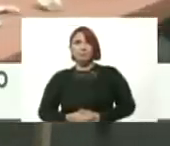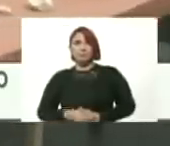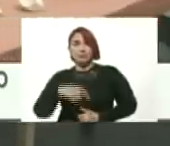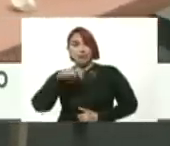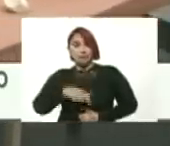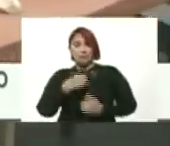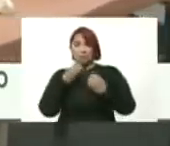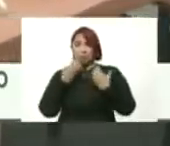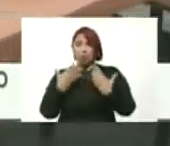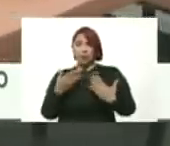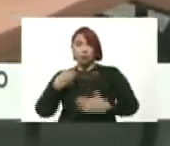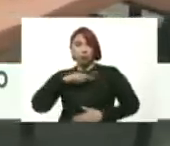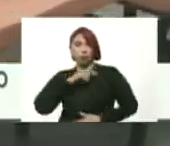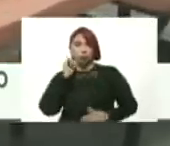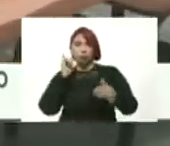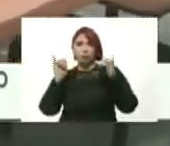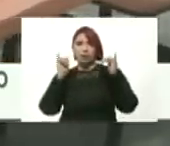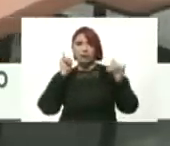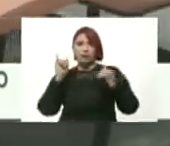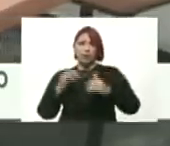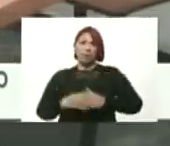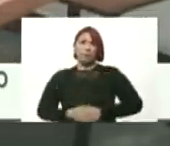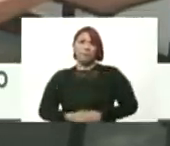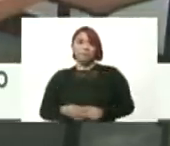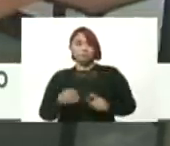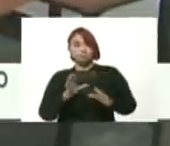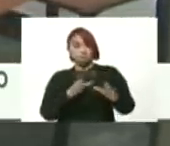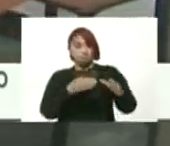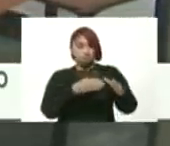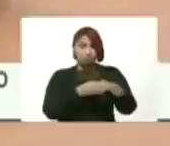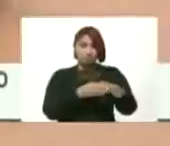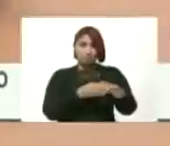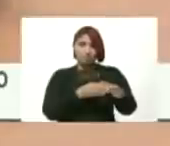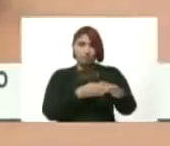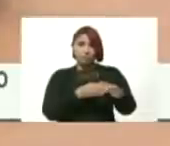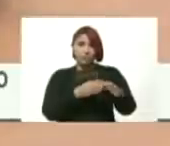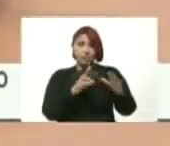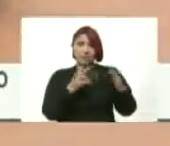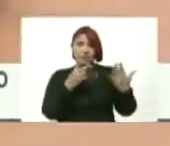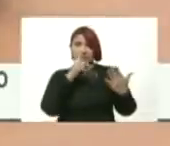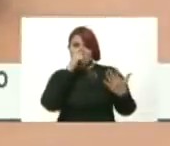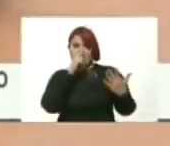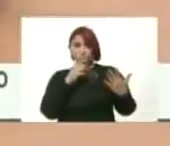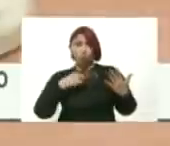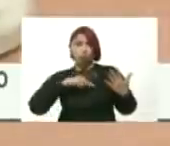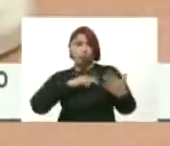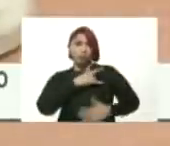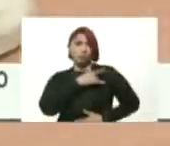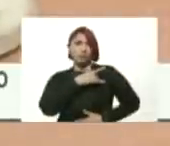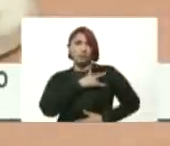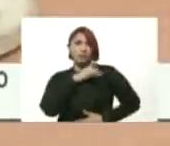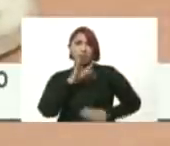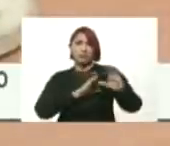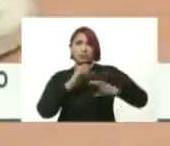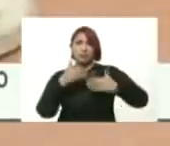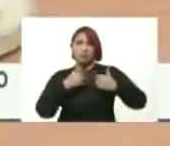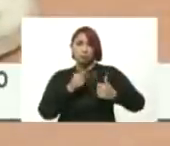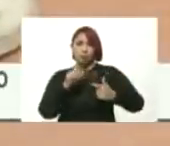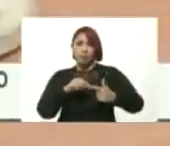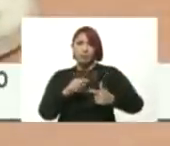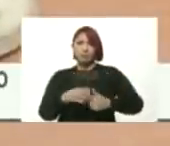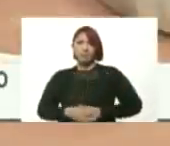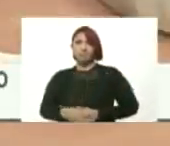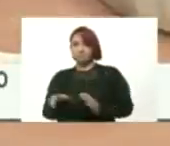celebrando doblemente grupos por un lado el séptimo aniversario de nuestra universidad y a su